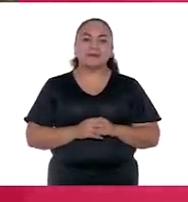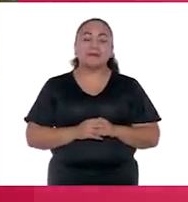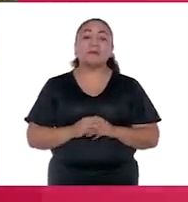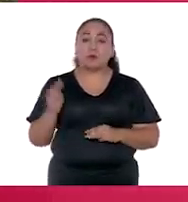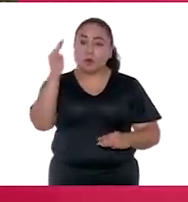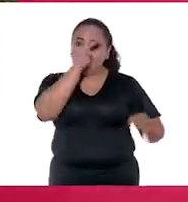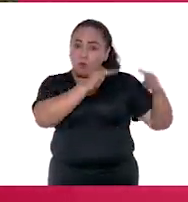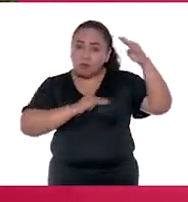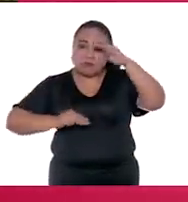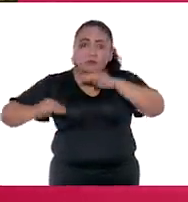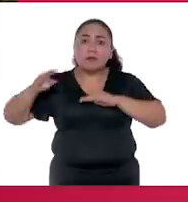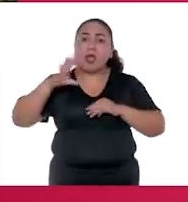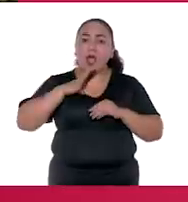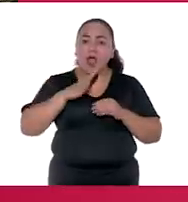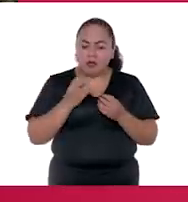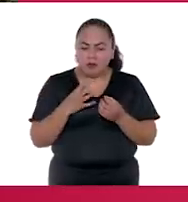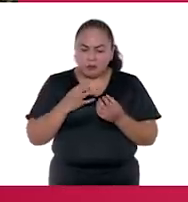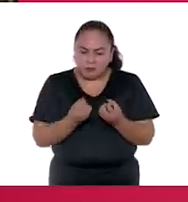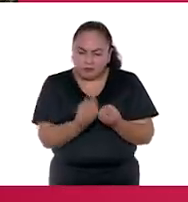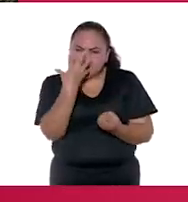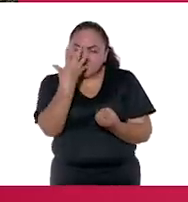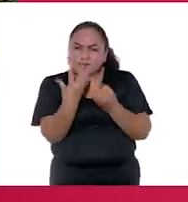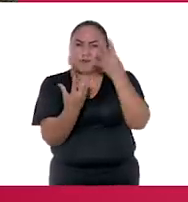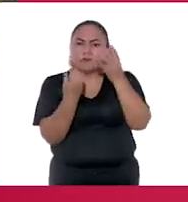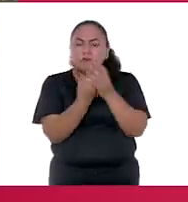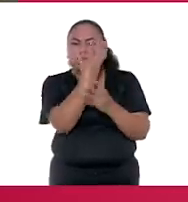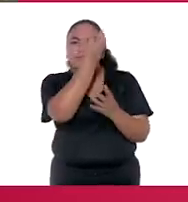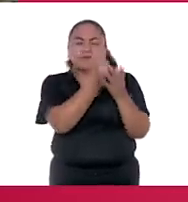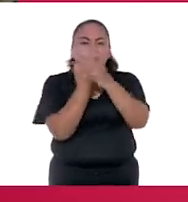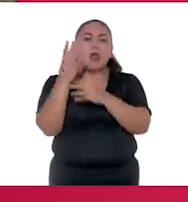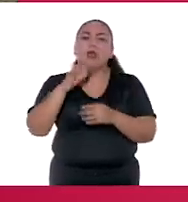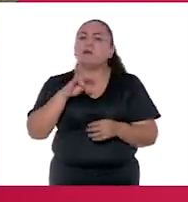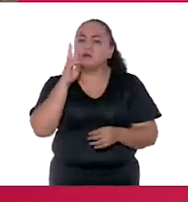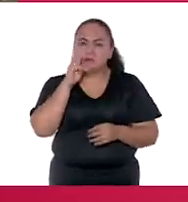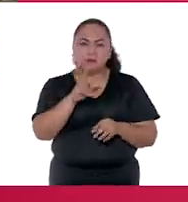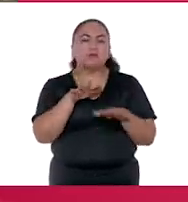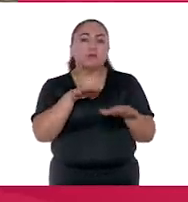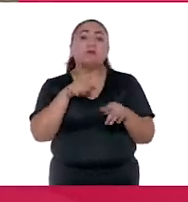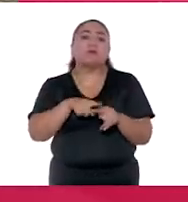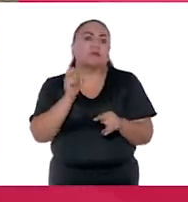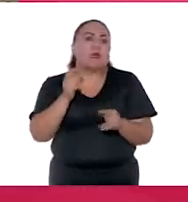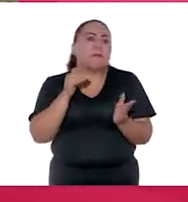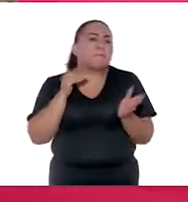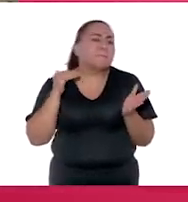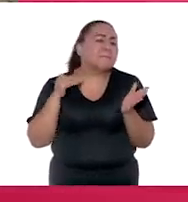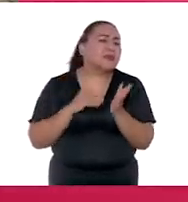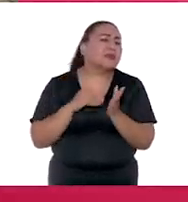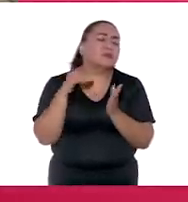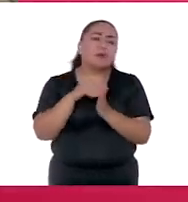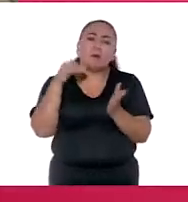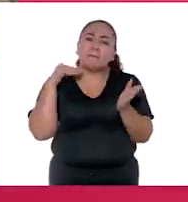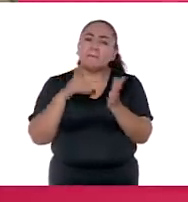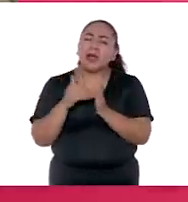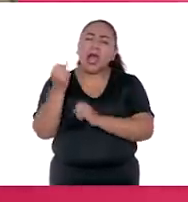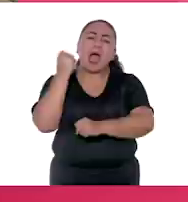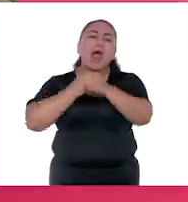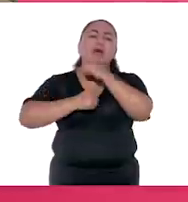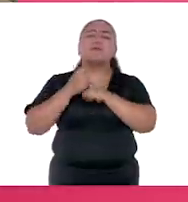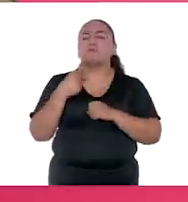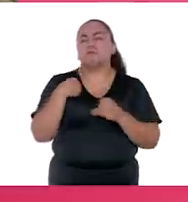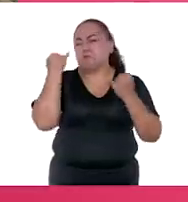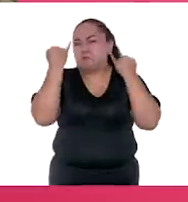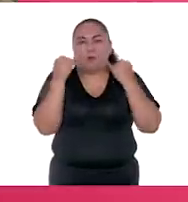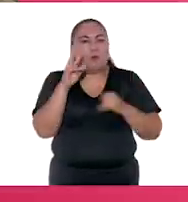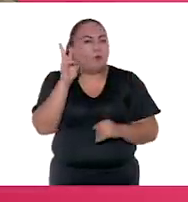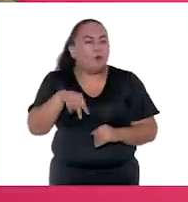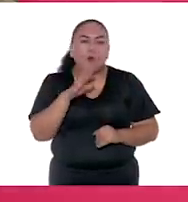Las montañas tienen marcas de erosión muy perceptibles. Claro, estamos hablando de millones y millones de años. Uno ni se lo puede